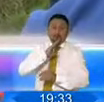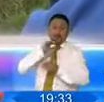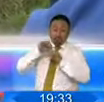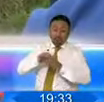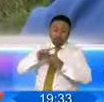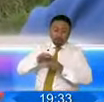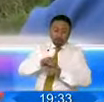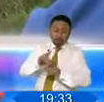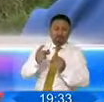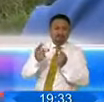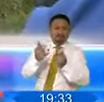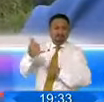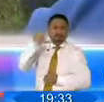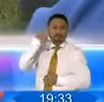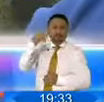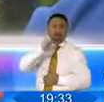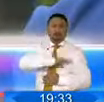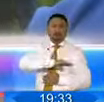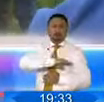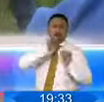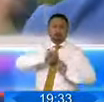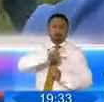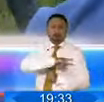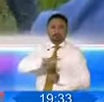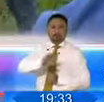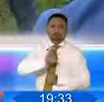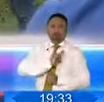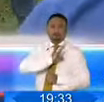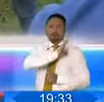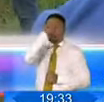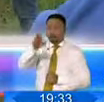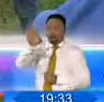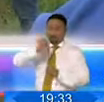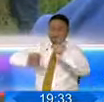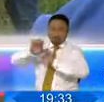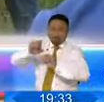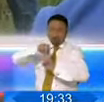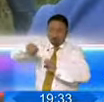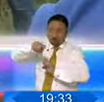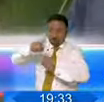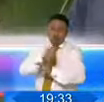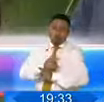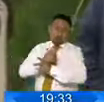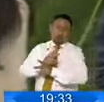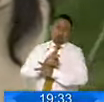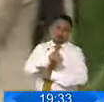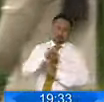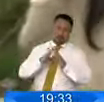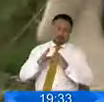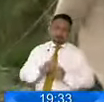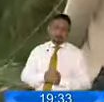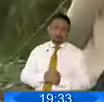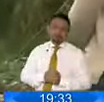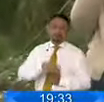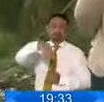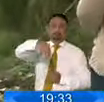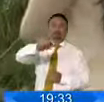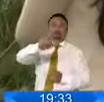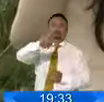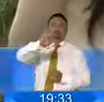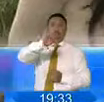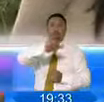agua, comuníquese con el municipio con el objetivo de que los técnicos puedan ir a hacer una evaluación. Por ahora, María Marisol y su